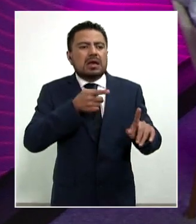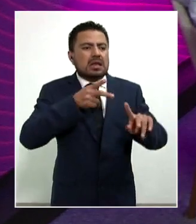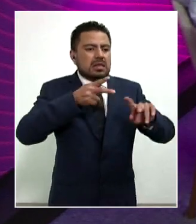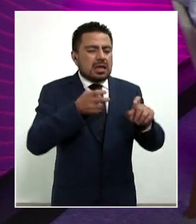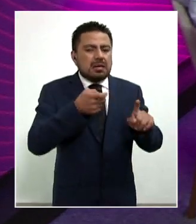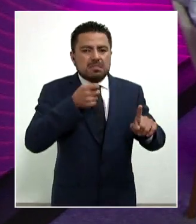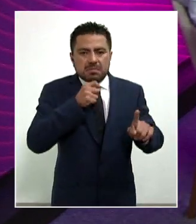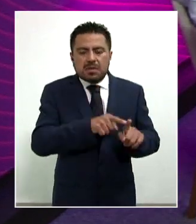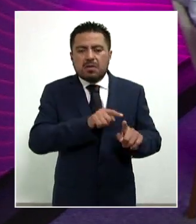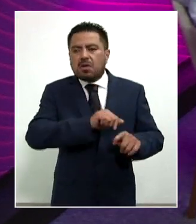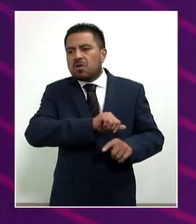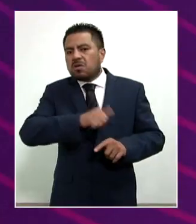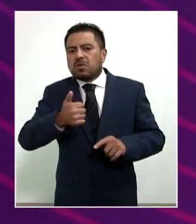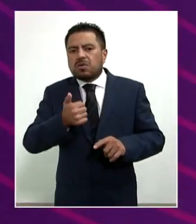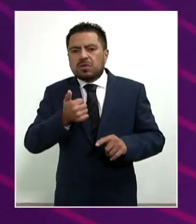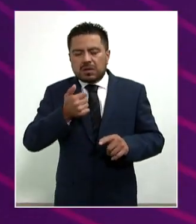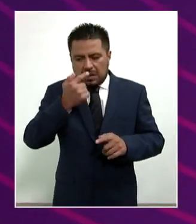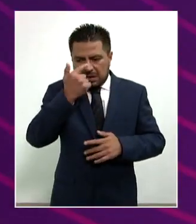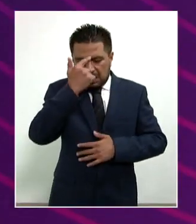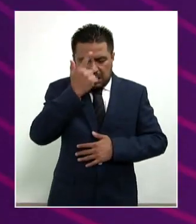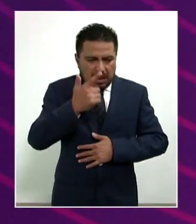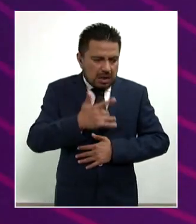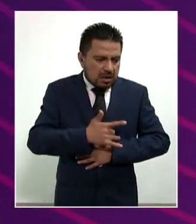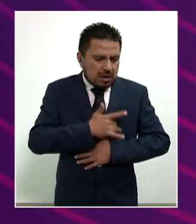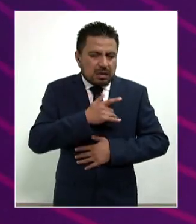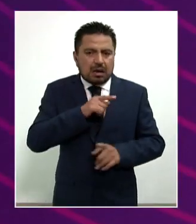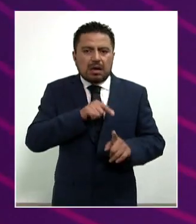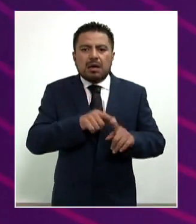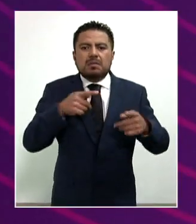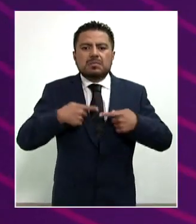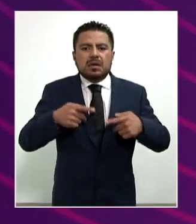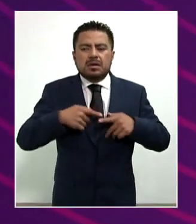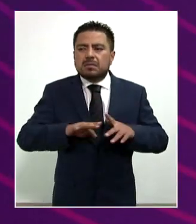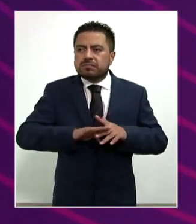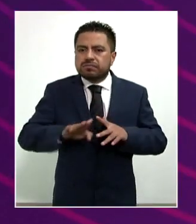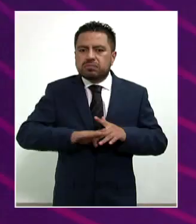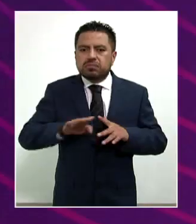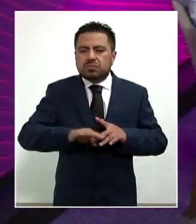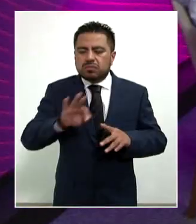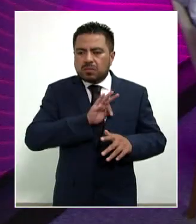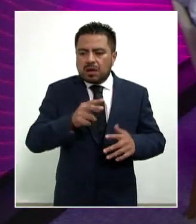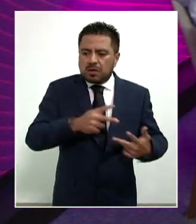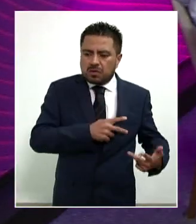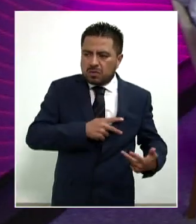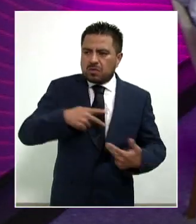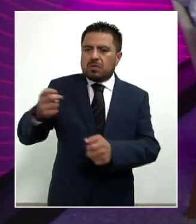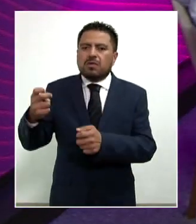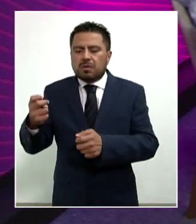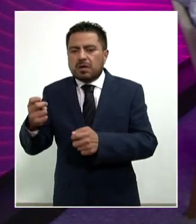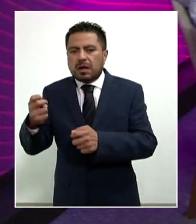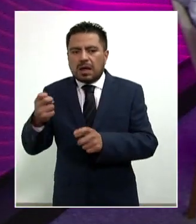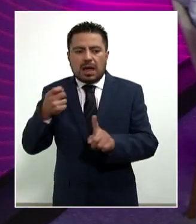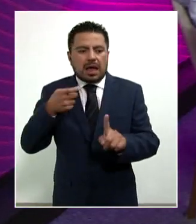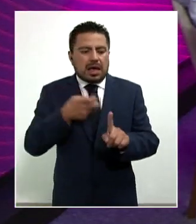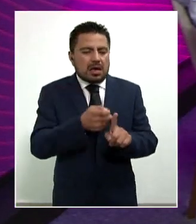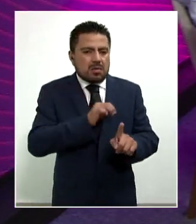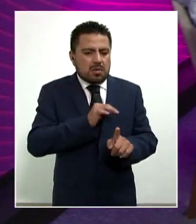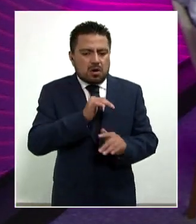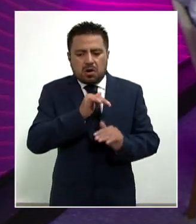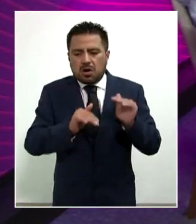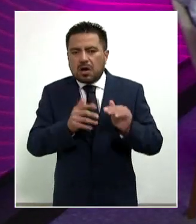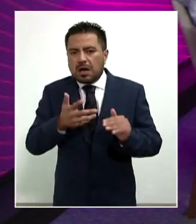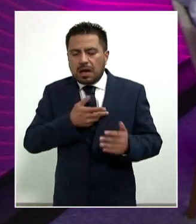tema, entre otros, esta creencia de que las personas migrantes nos van a robar aquello poco que